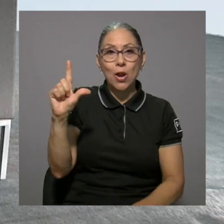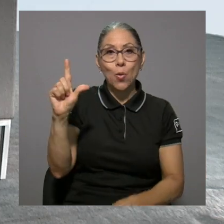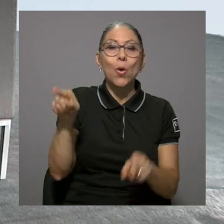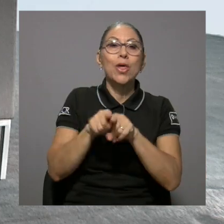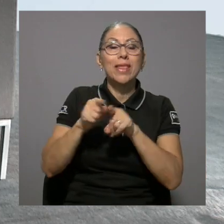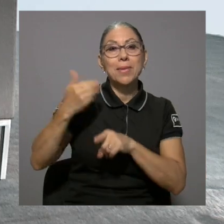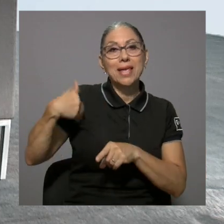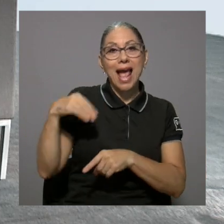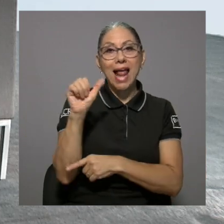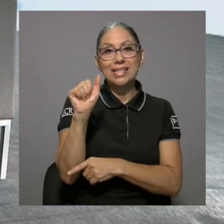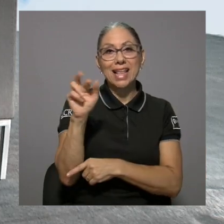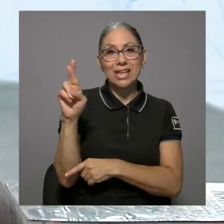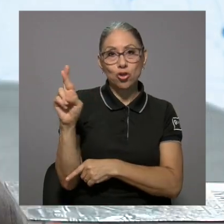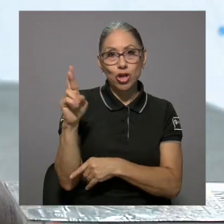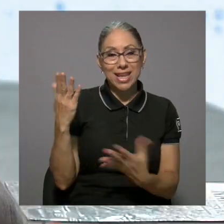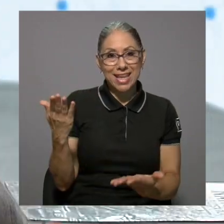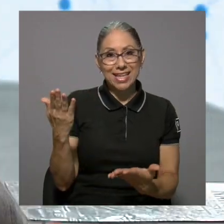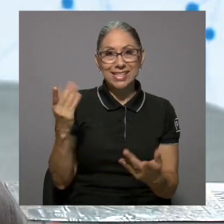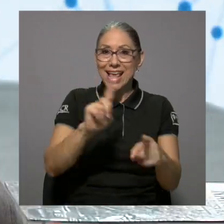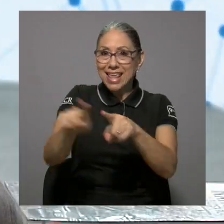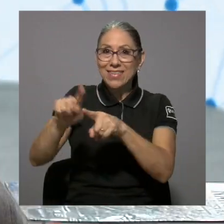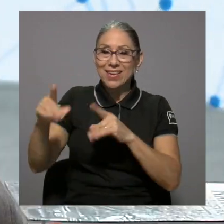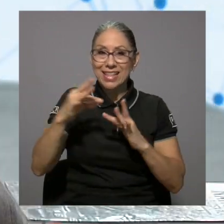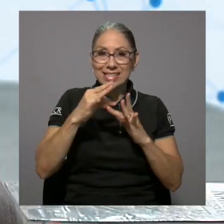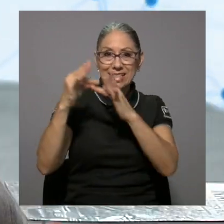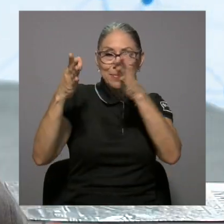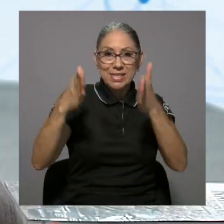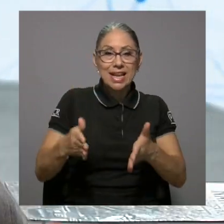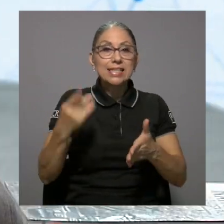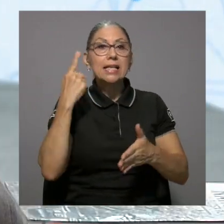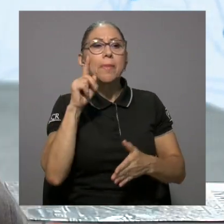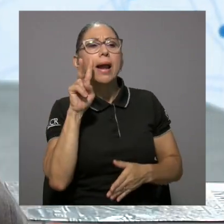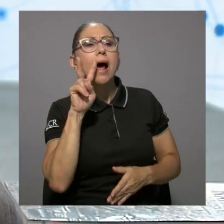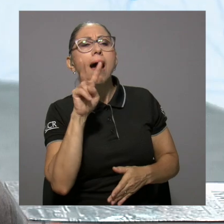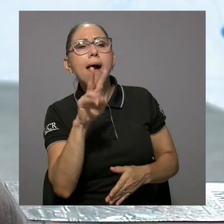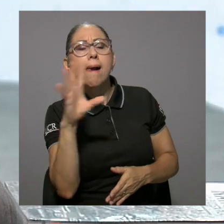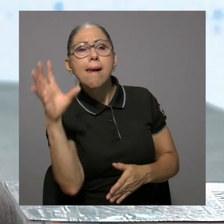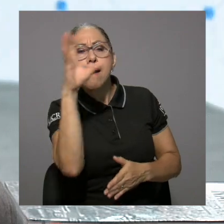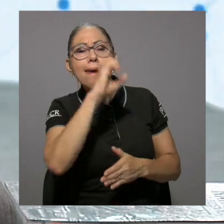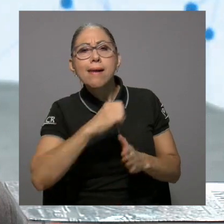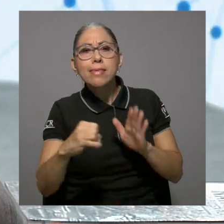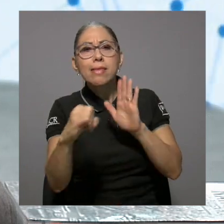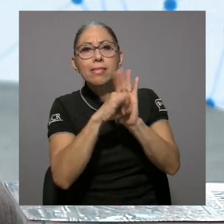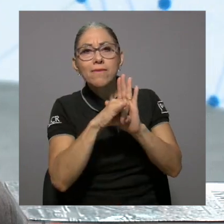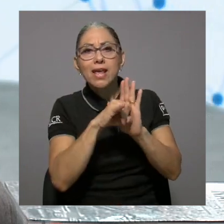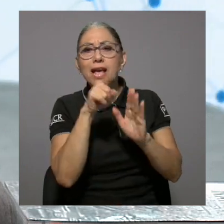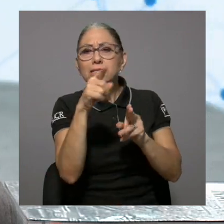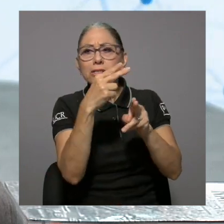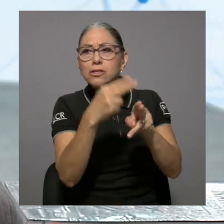Alexander Rodríguez, entre otros especialistas en identificación. Y